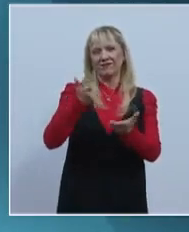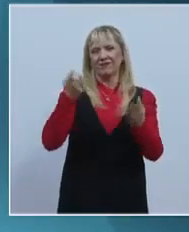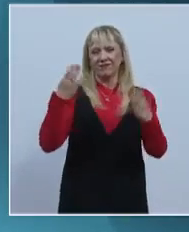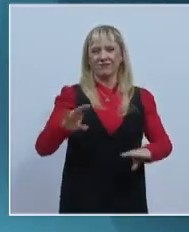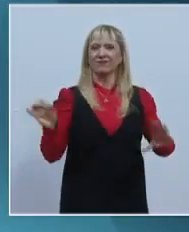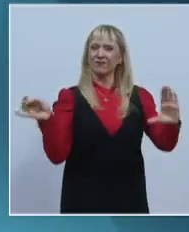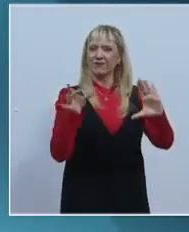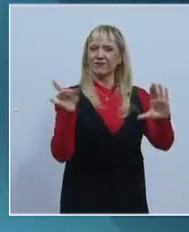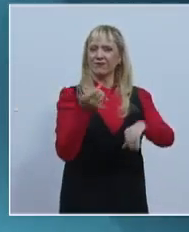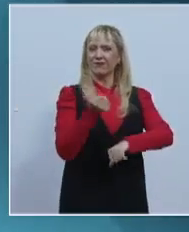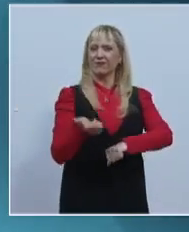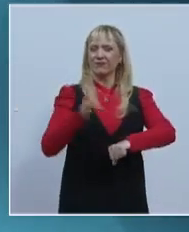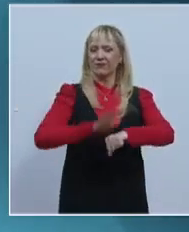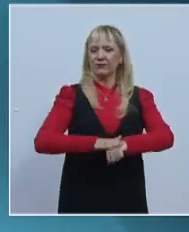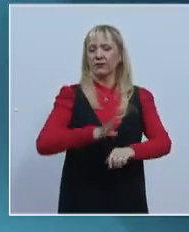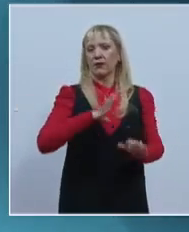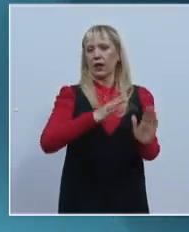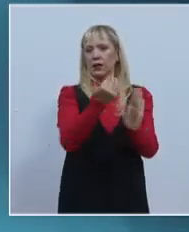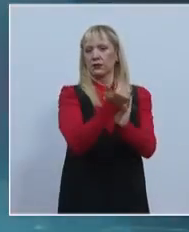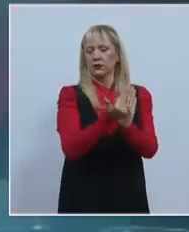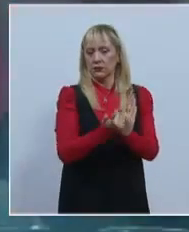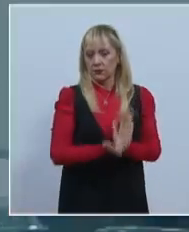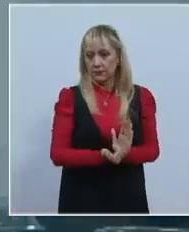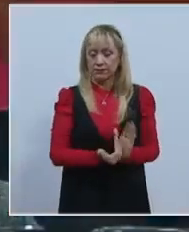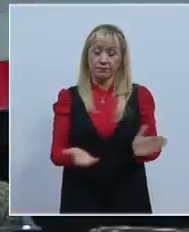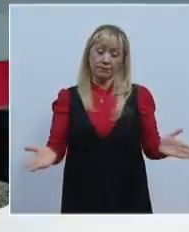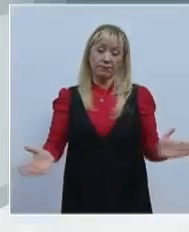y administrativas aplicables.